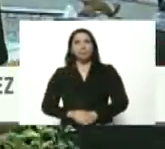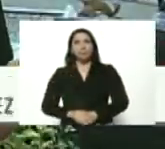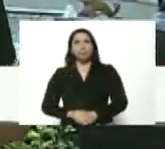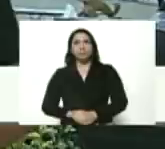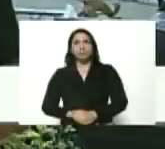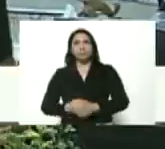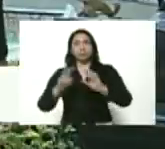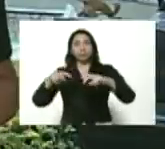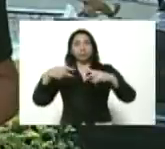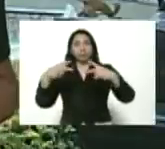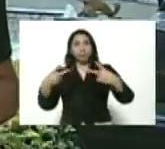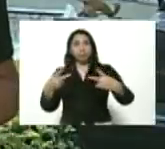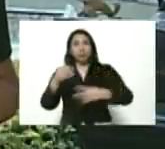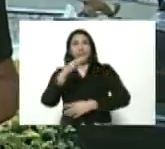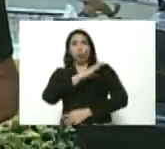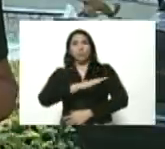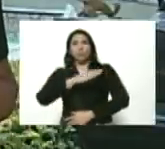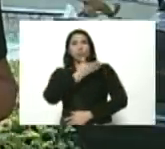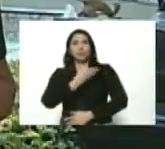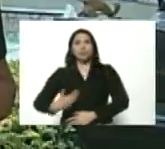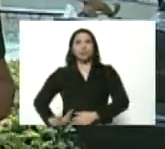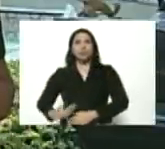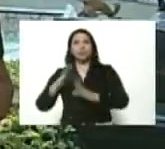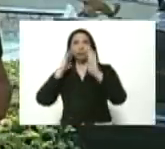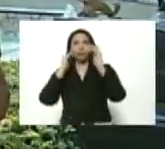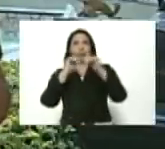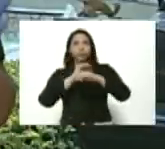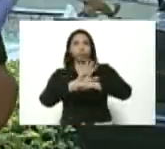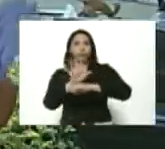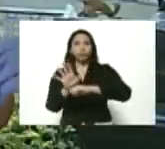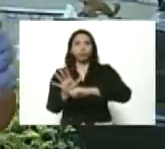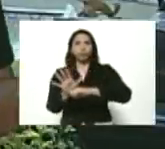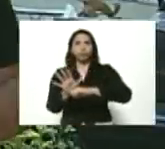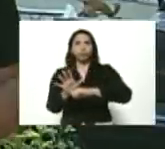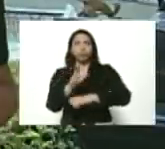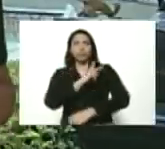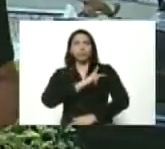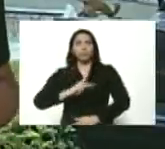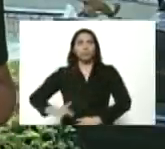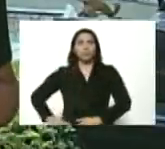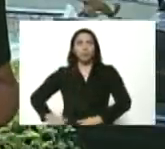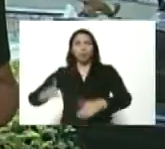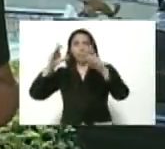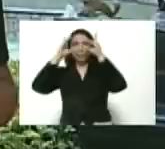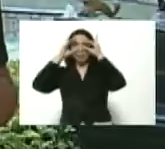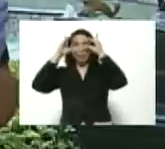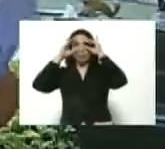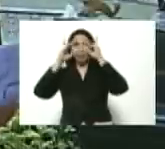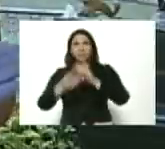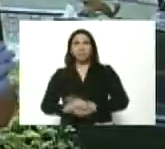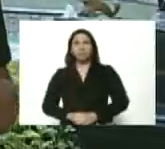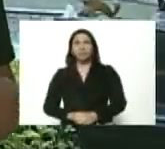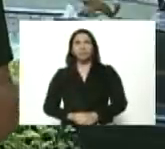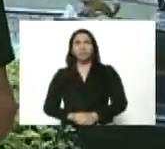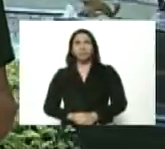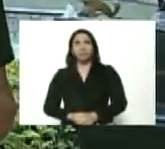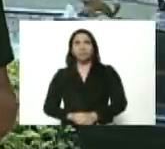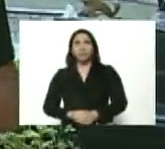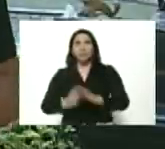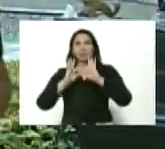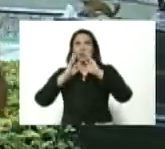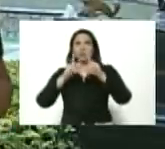actualizado de parte de la comisión presidencial para la atención del cómic 19 la vicepresidenta ejecutiva de la república doctora del cje rodríguez dio el parte